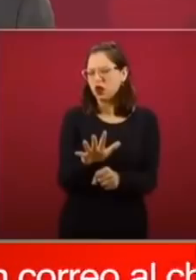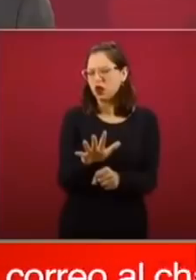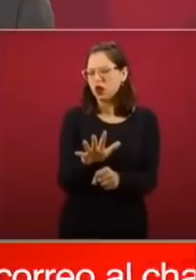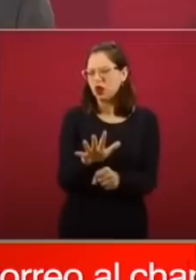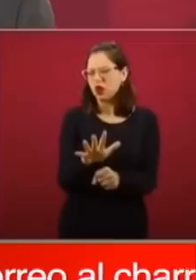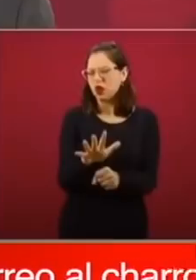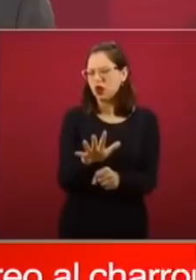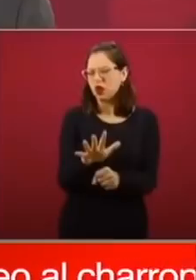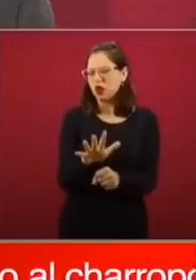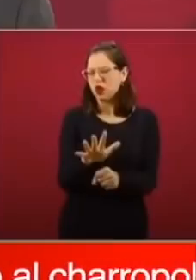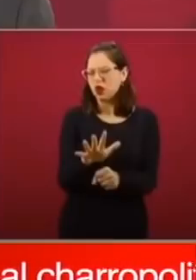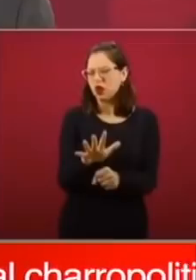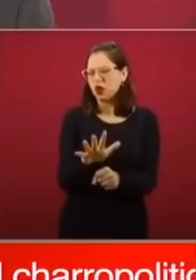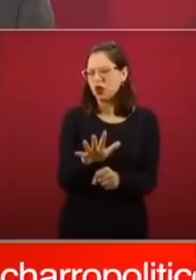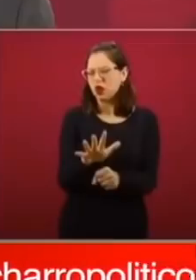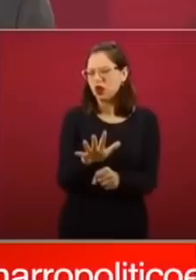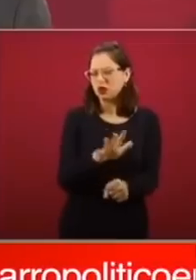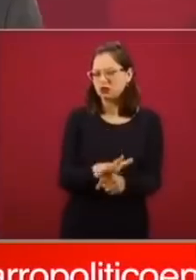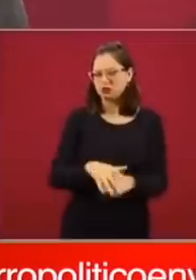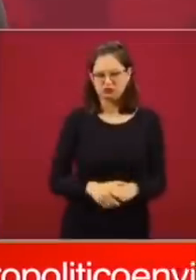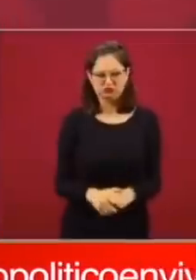funcionarios públicos. Escuchemos.